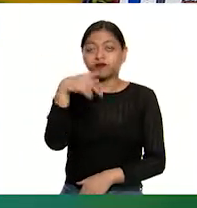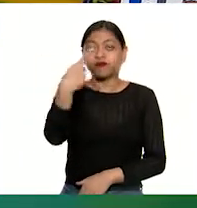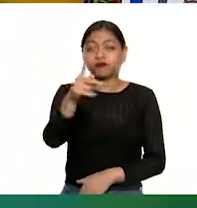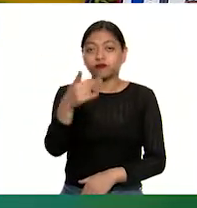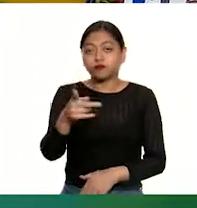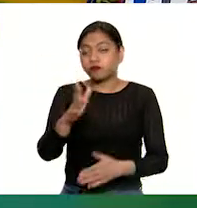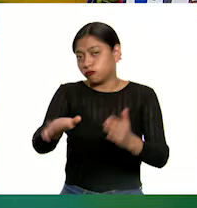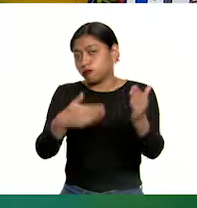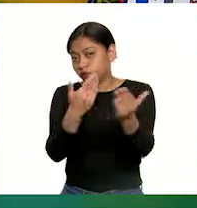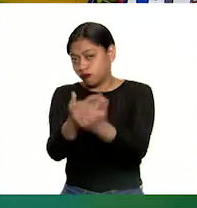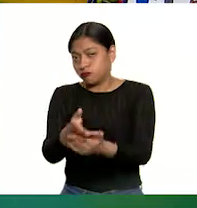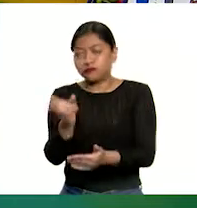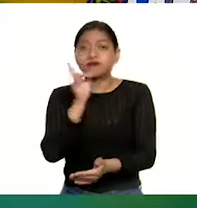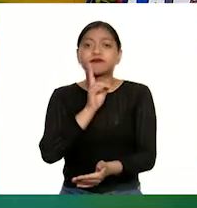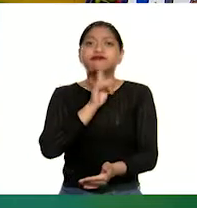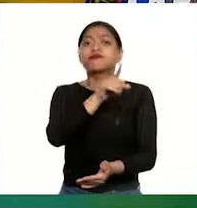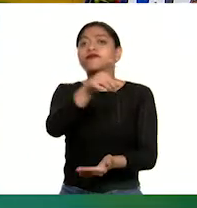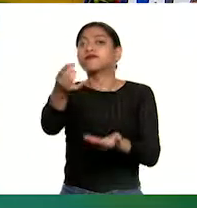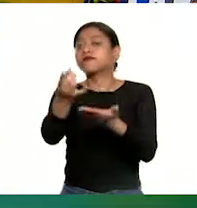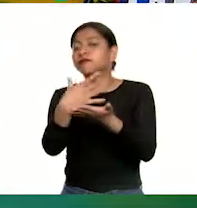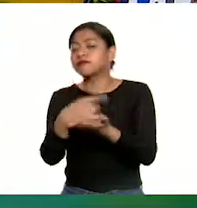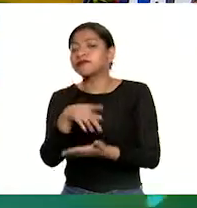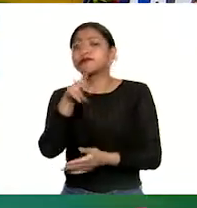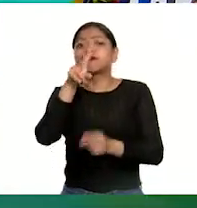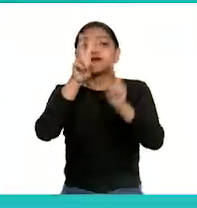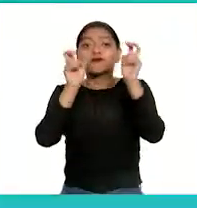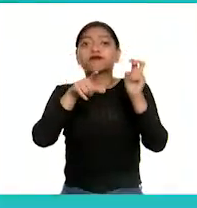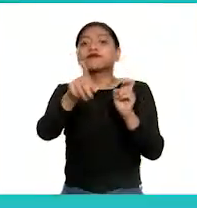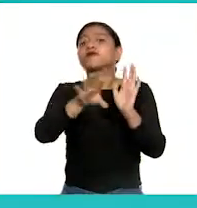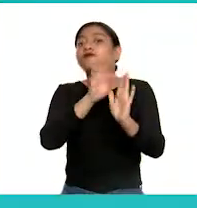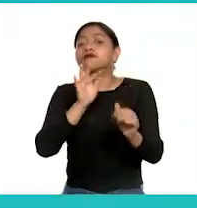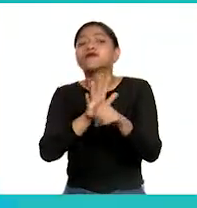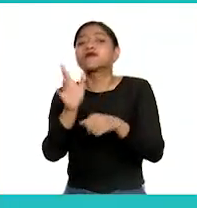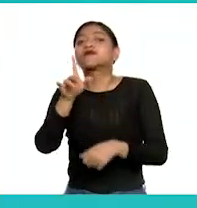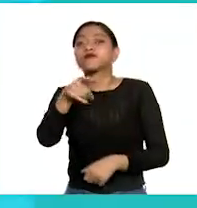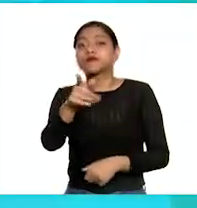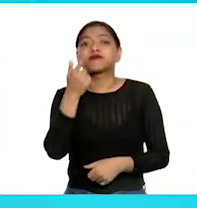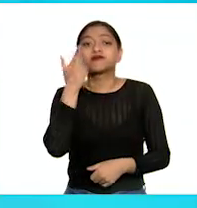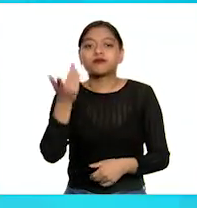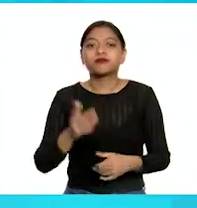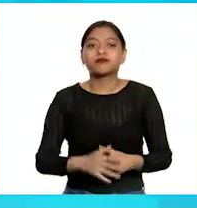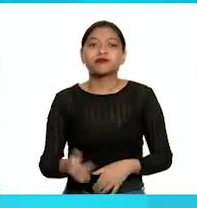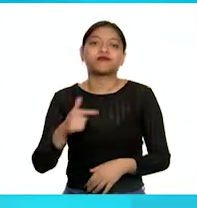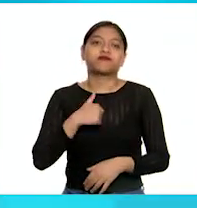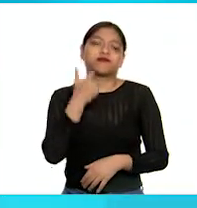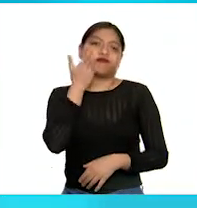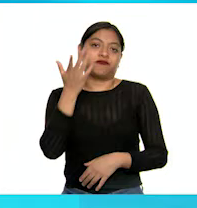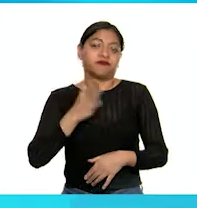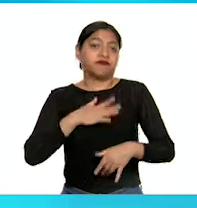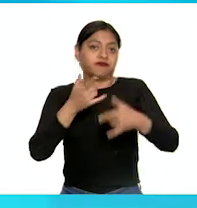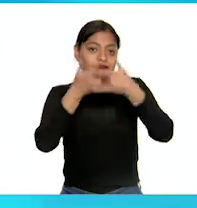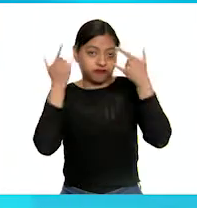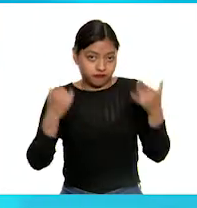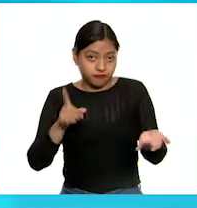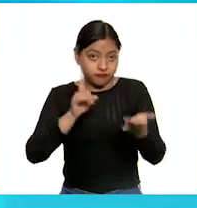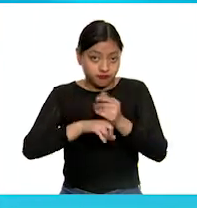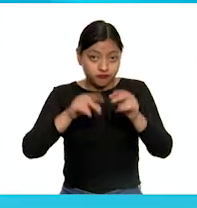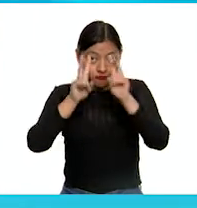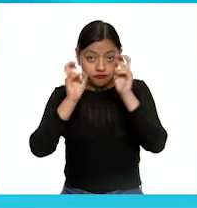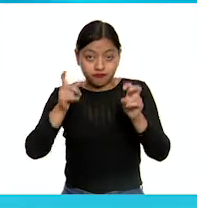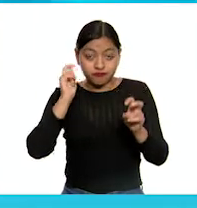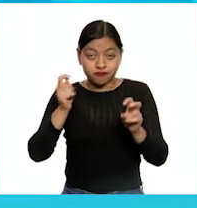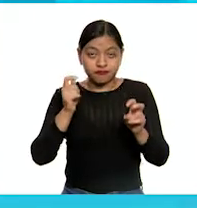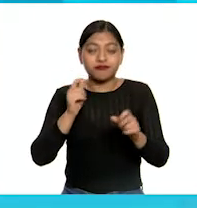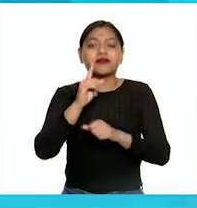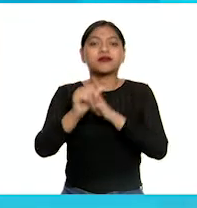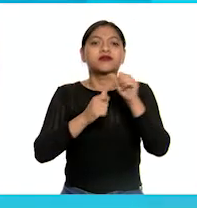opinión. Vamos a escucharlos de qué les gustaría que tratara su historia. A mí me gustaría que mi cuento fuera de los